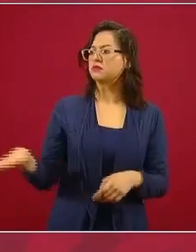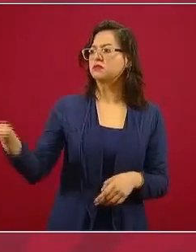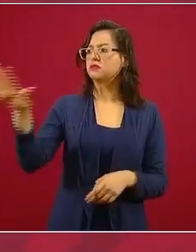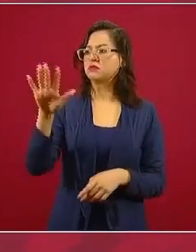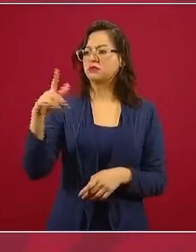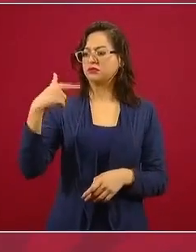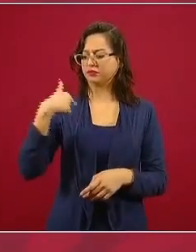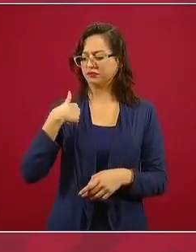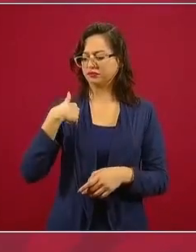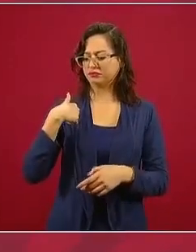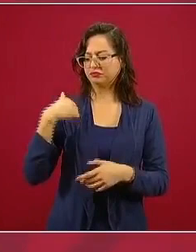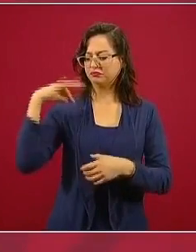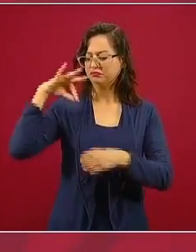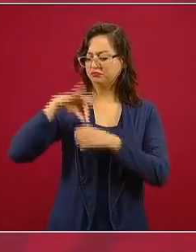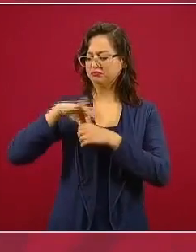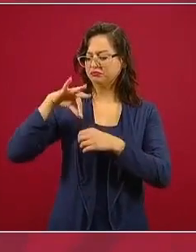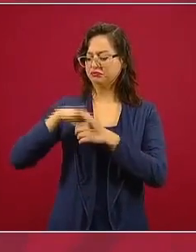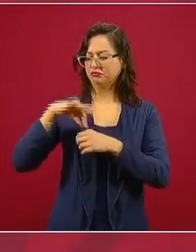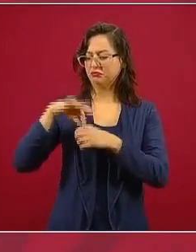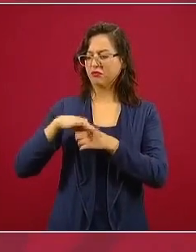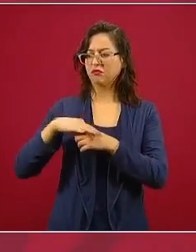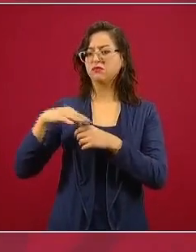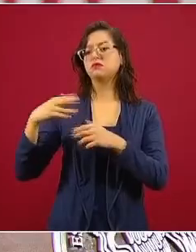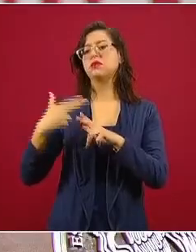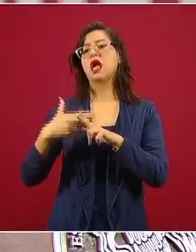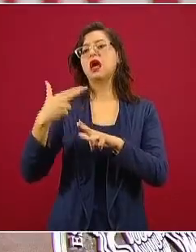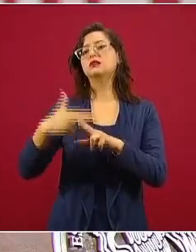de que me eligieron hasta el 24